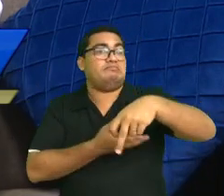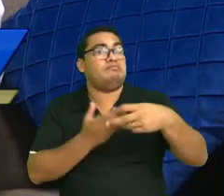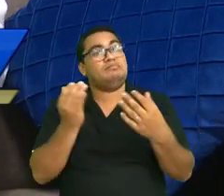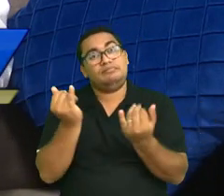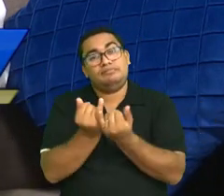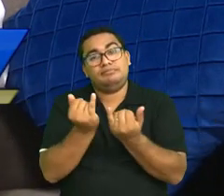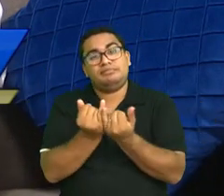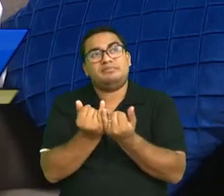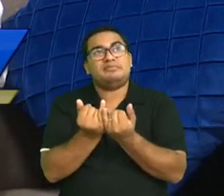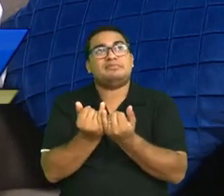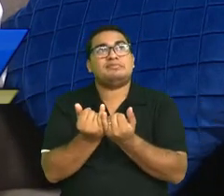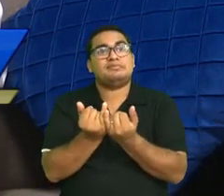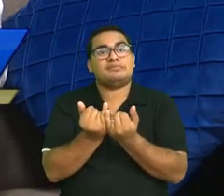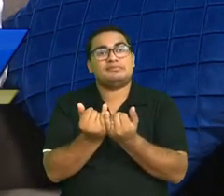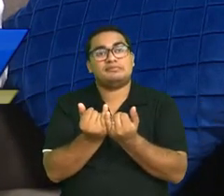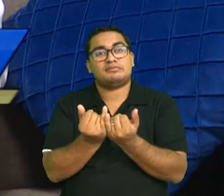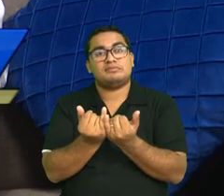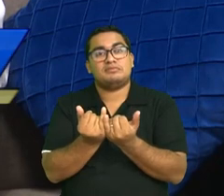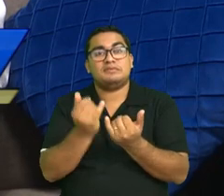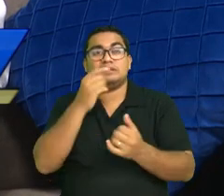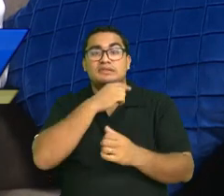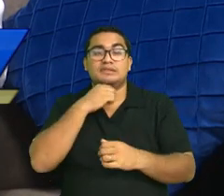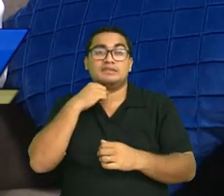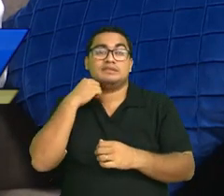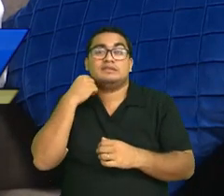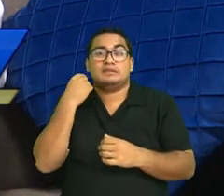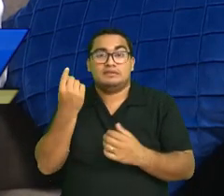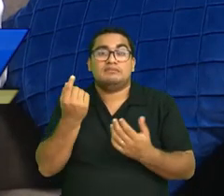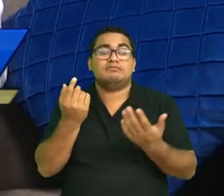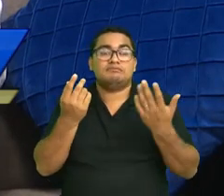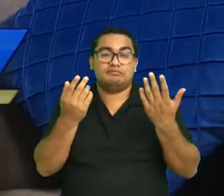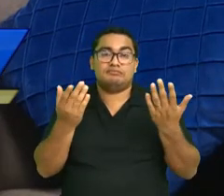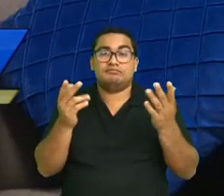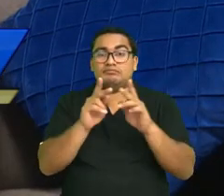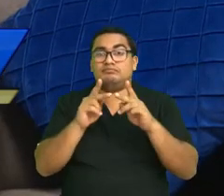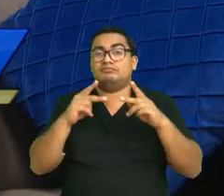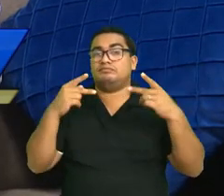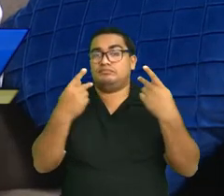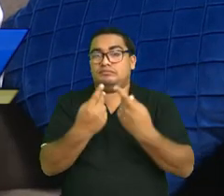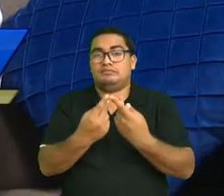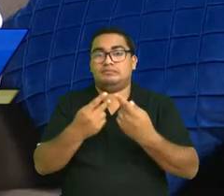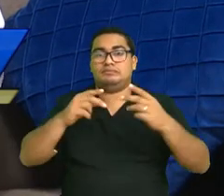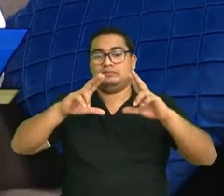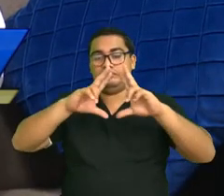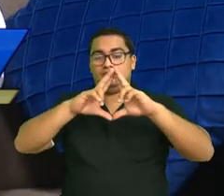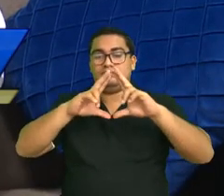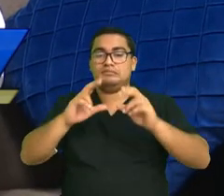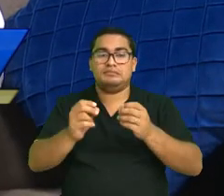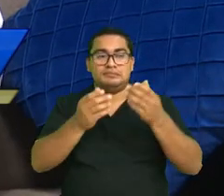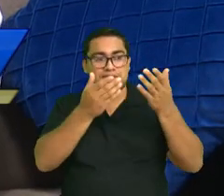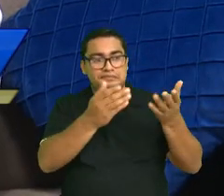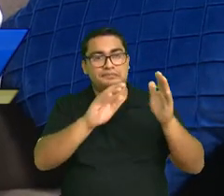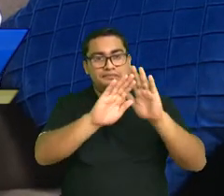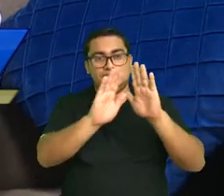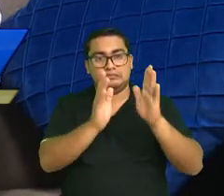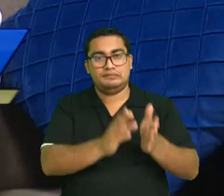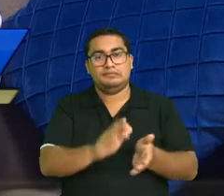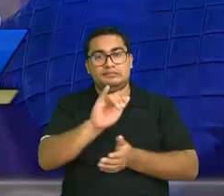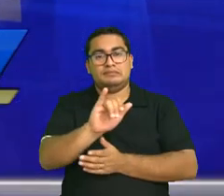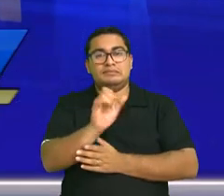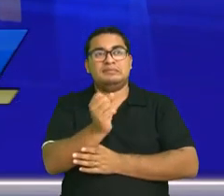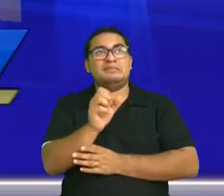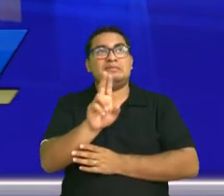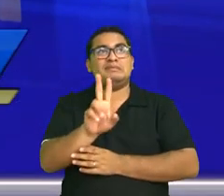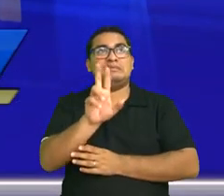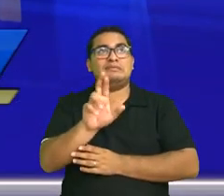y es una realidad, ¿no?, que vive nuestro pueblo. Dentro de esa dinámica, compañera Isaura, entender las dimensiones de,